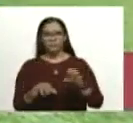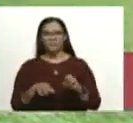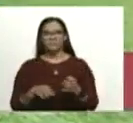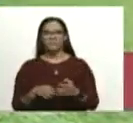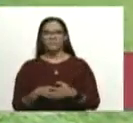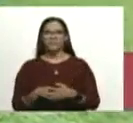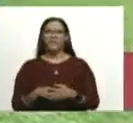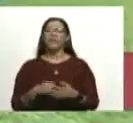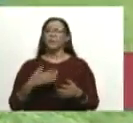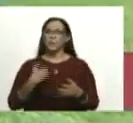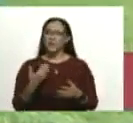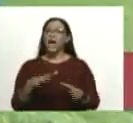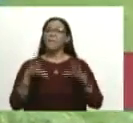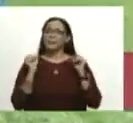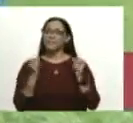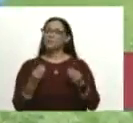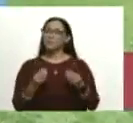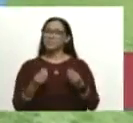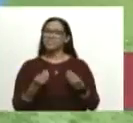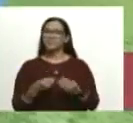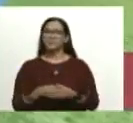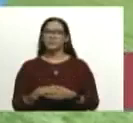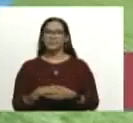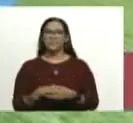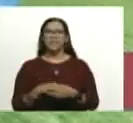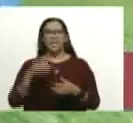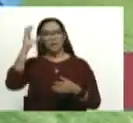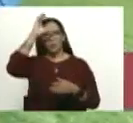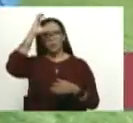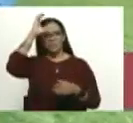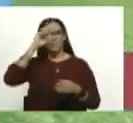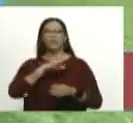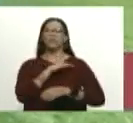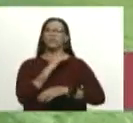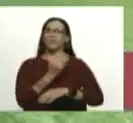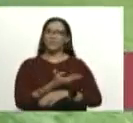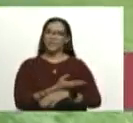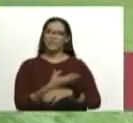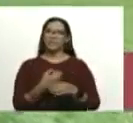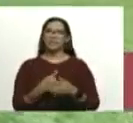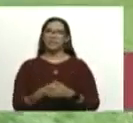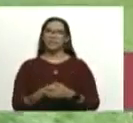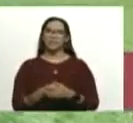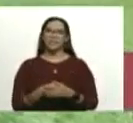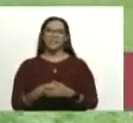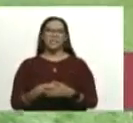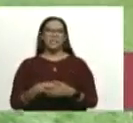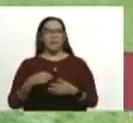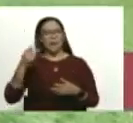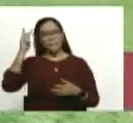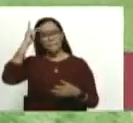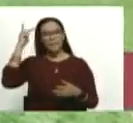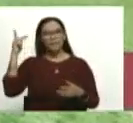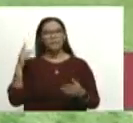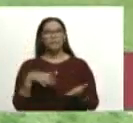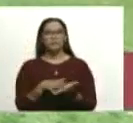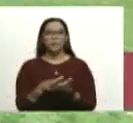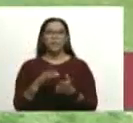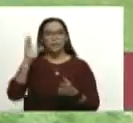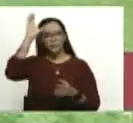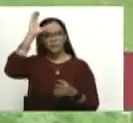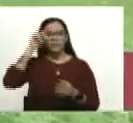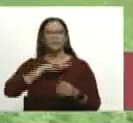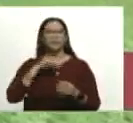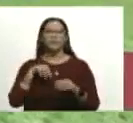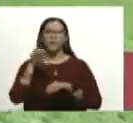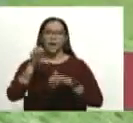reptiles y podrás aprender muchísimo. Seguimos el conocimiento, ministro, fortaleciendo la pedagogía sobre el conocimiento de nuestros